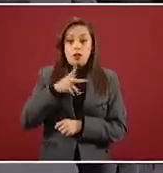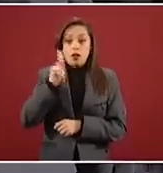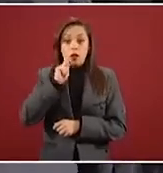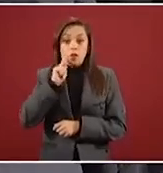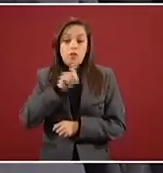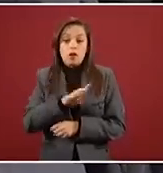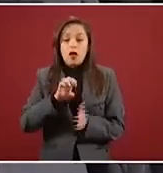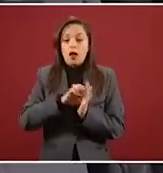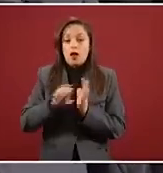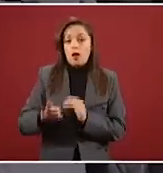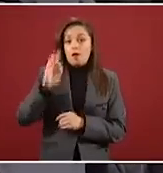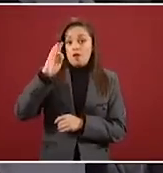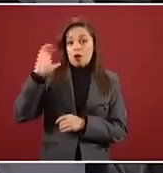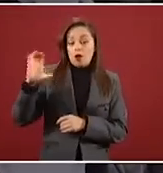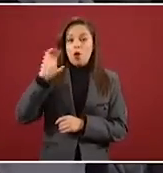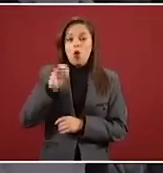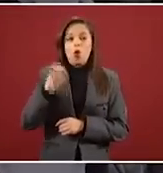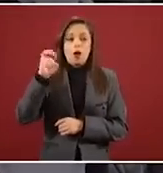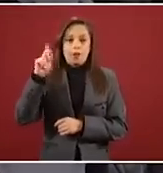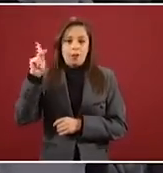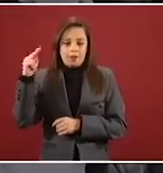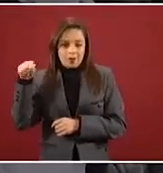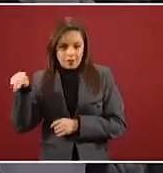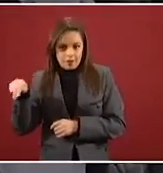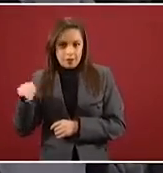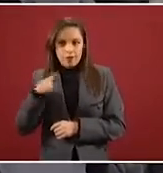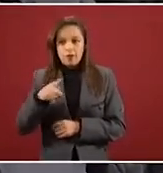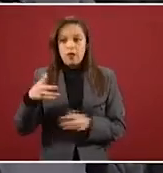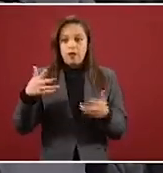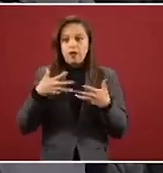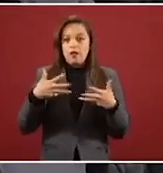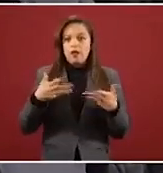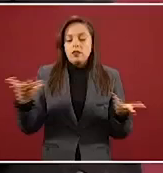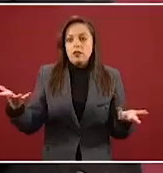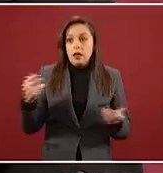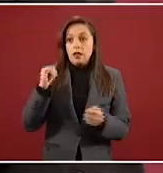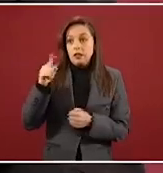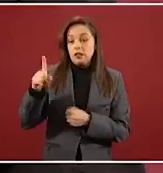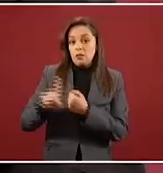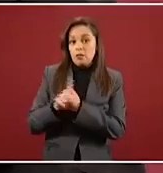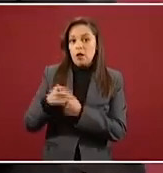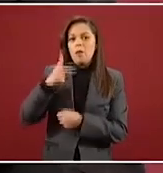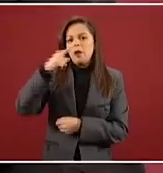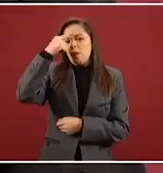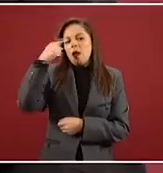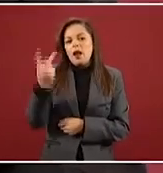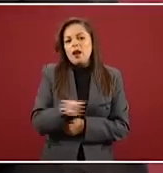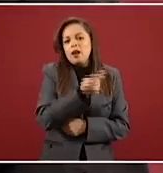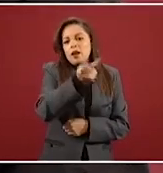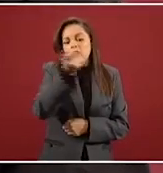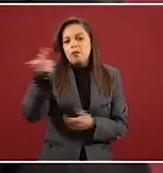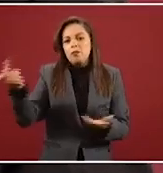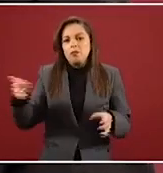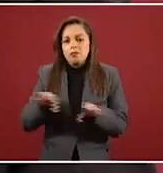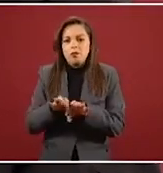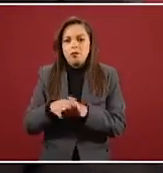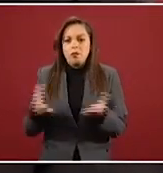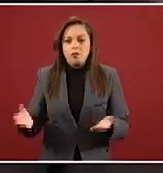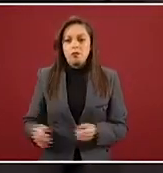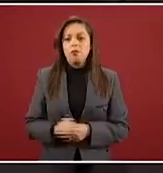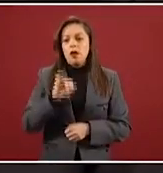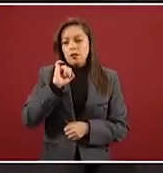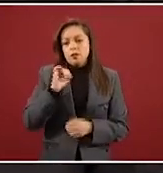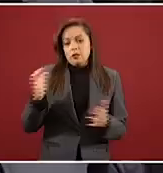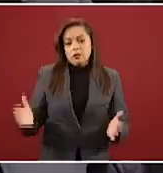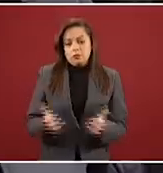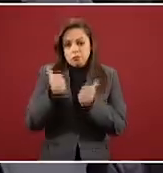Calderón o Enrique Peña Nieto cometió algo. Entonces, ¿para qué hicimos la consulta? Quedan a salvo. Pues entonces, los derechos. Sí, pero